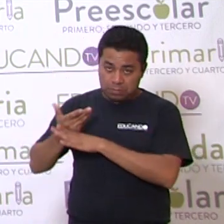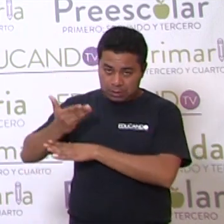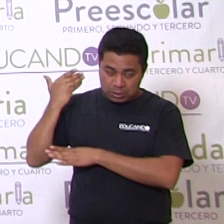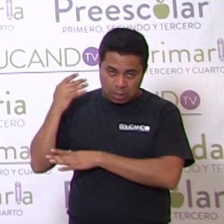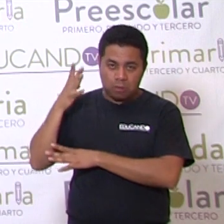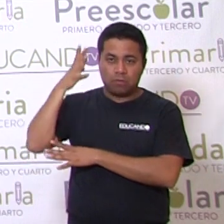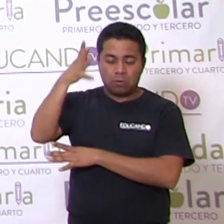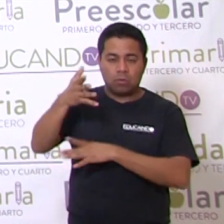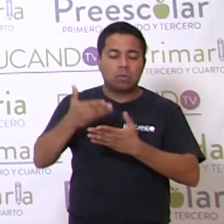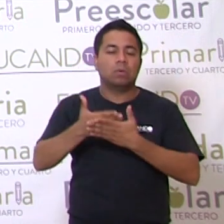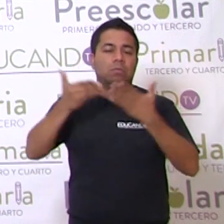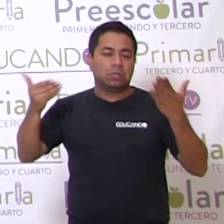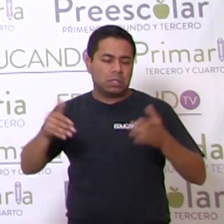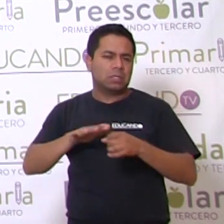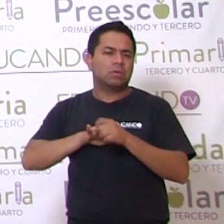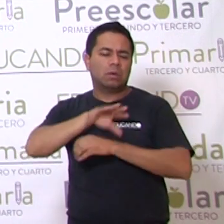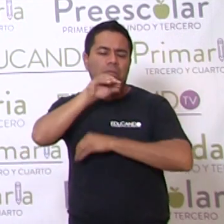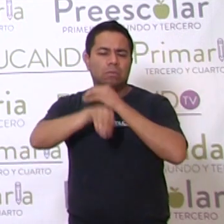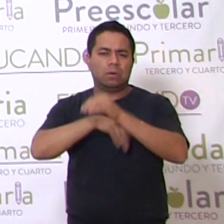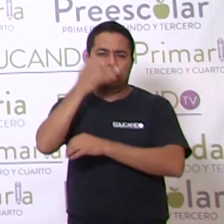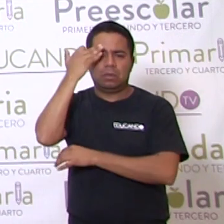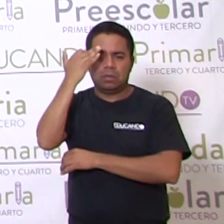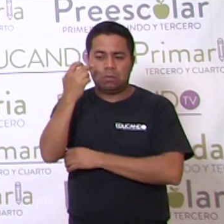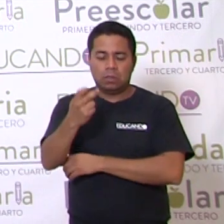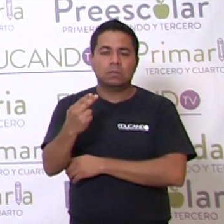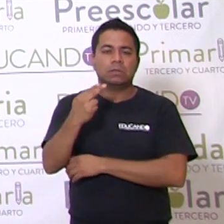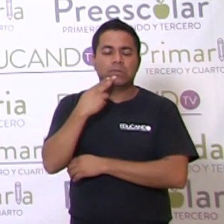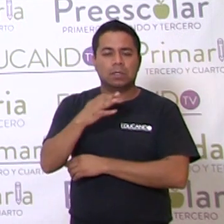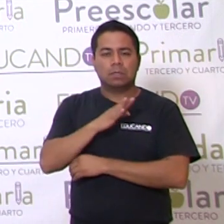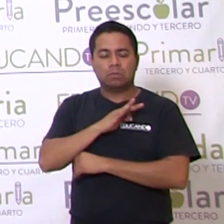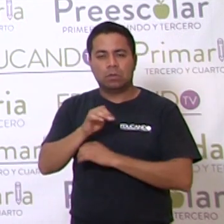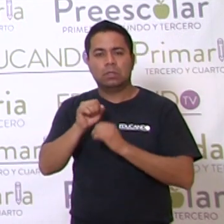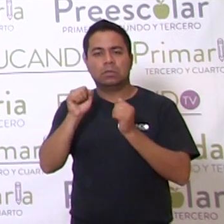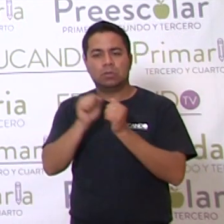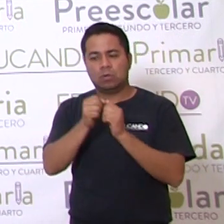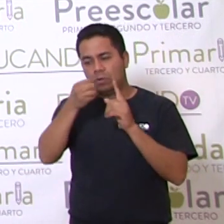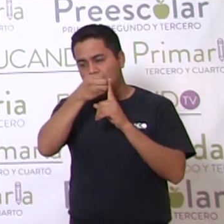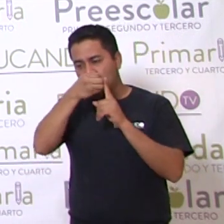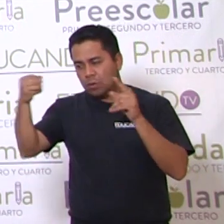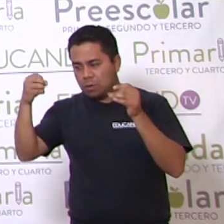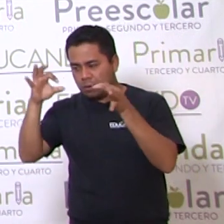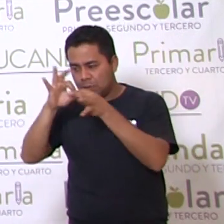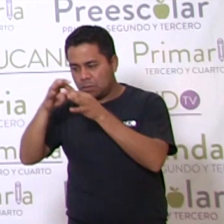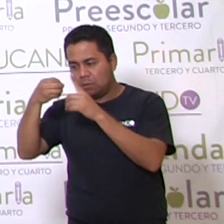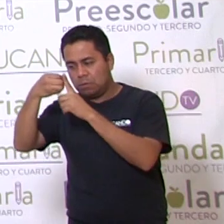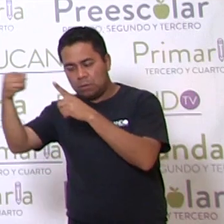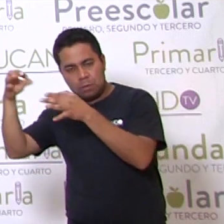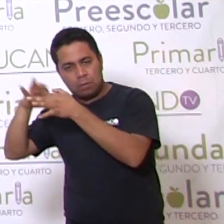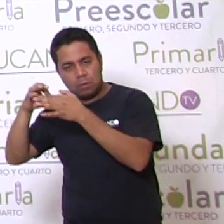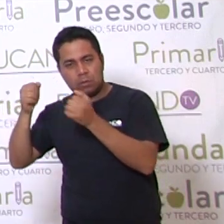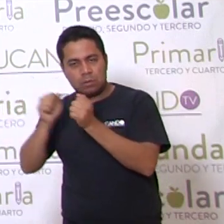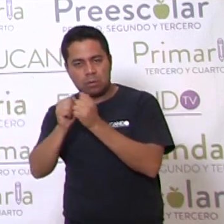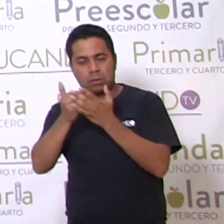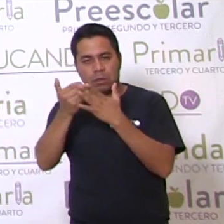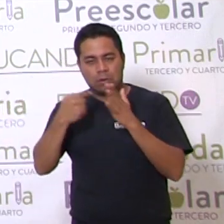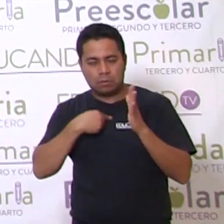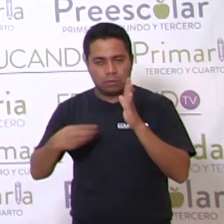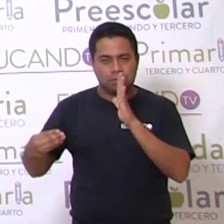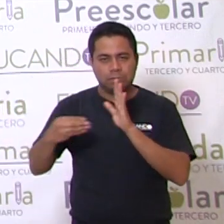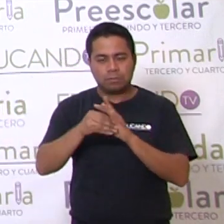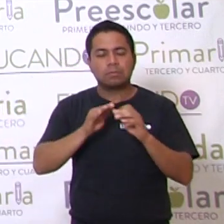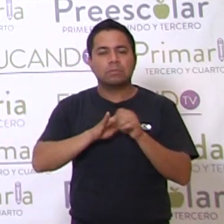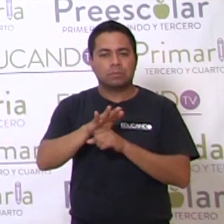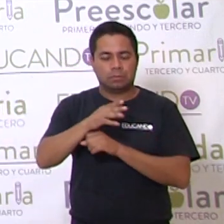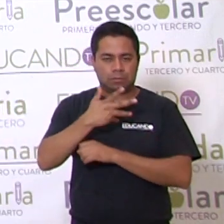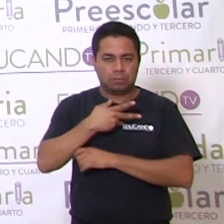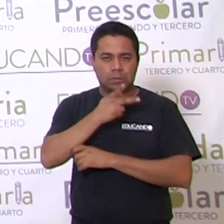está en futuro, y con esto vas a poder utilizarlos uniendo tus oraciones con lo que ahora vamos a recordar que son las